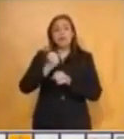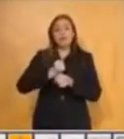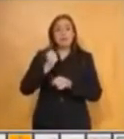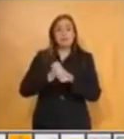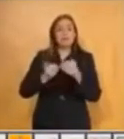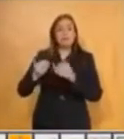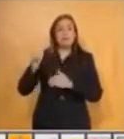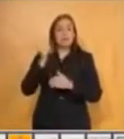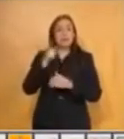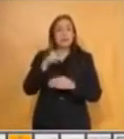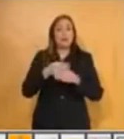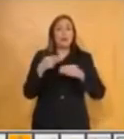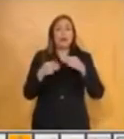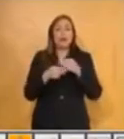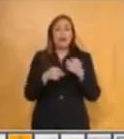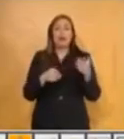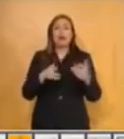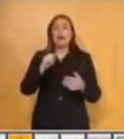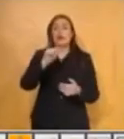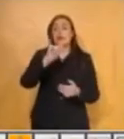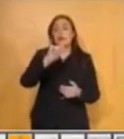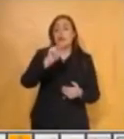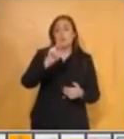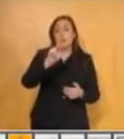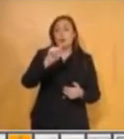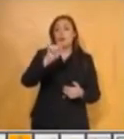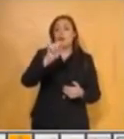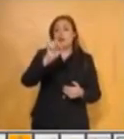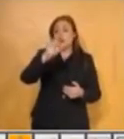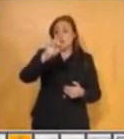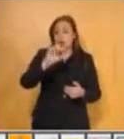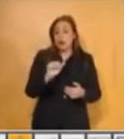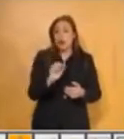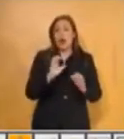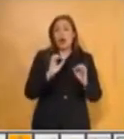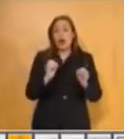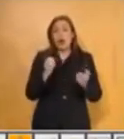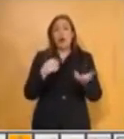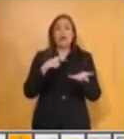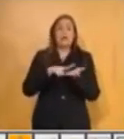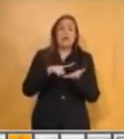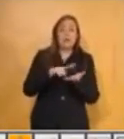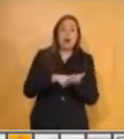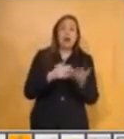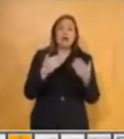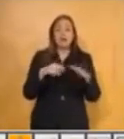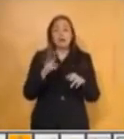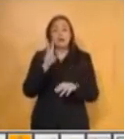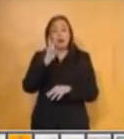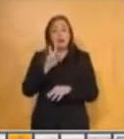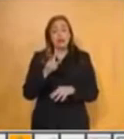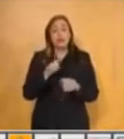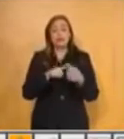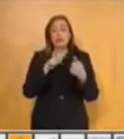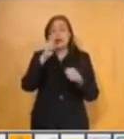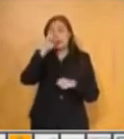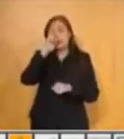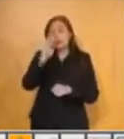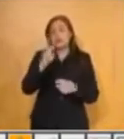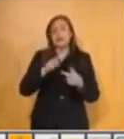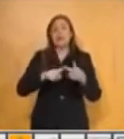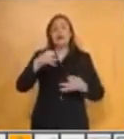tutoría, en tu materia de formación cívica y ética. Y podemos ver aquí en la pantalla, tenemos respeto,